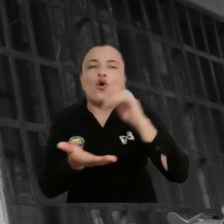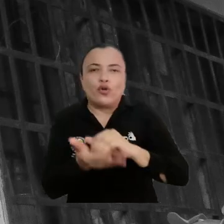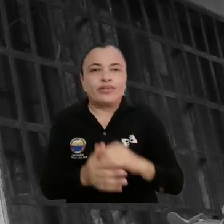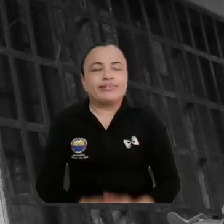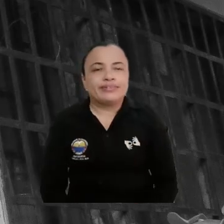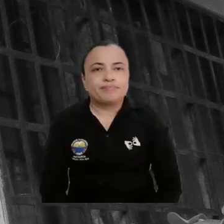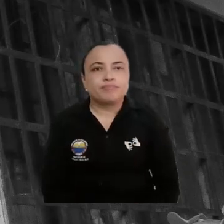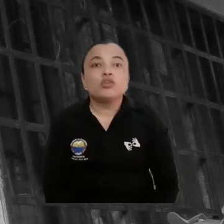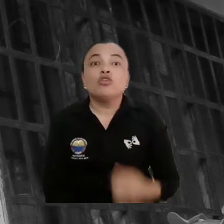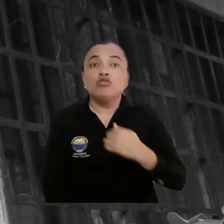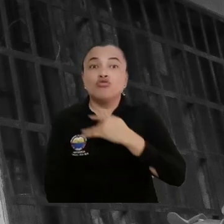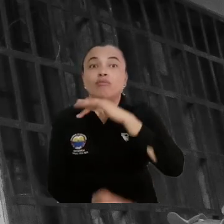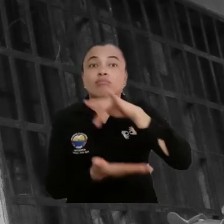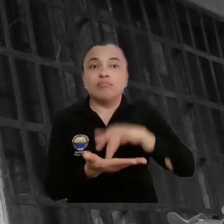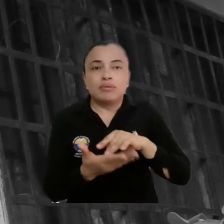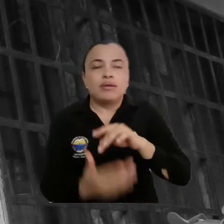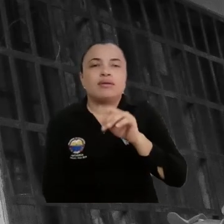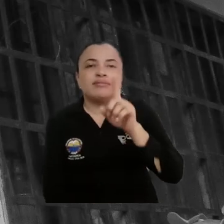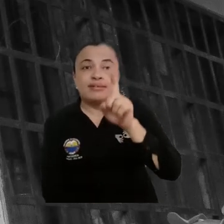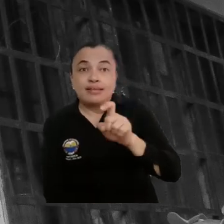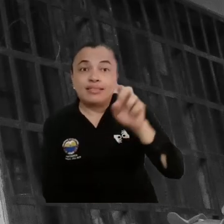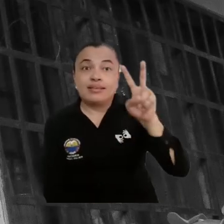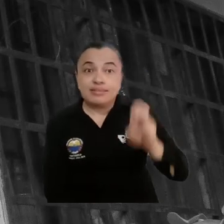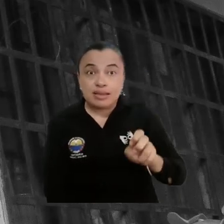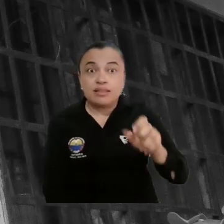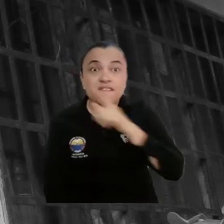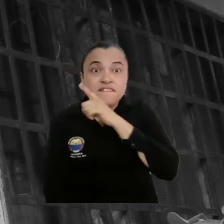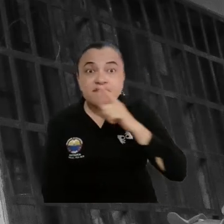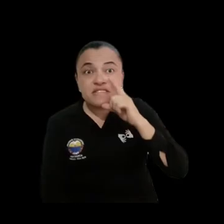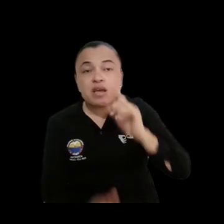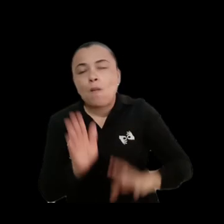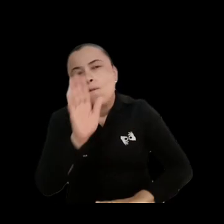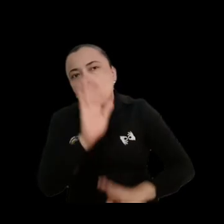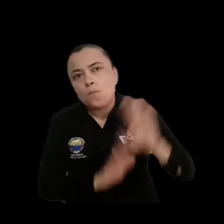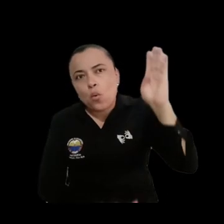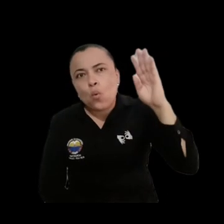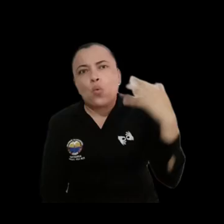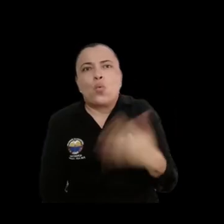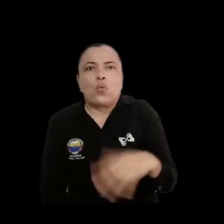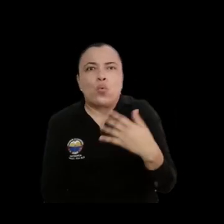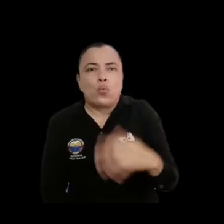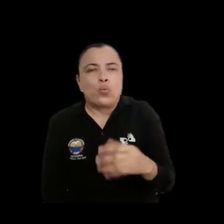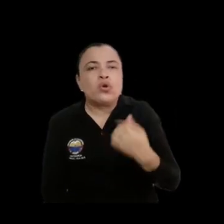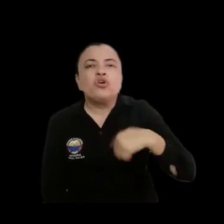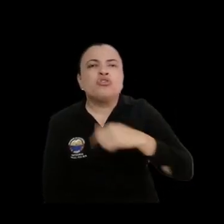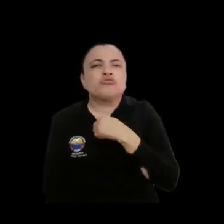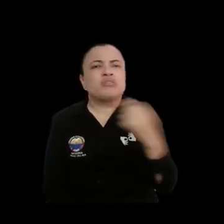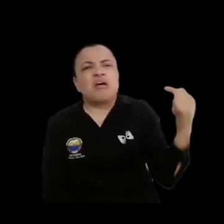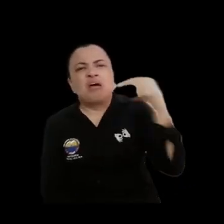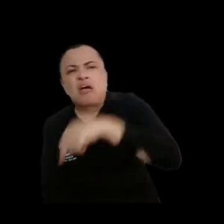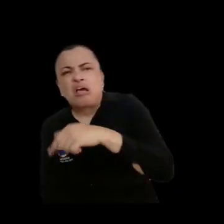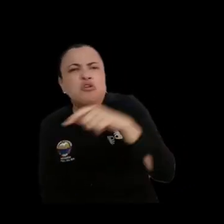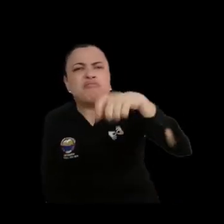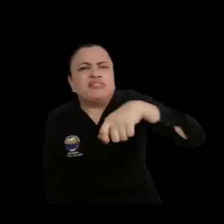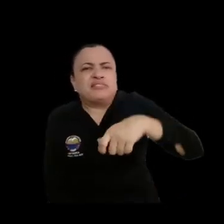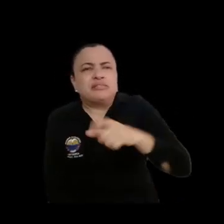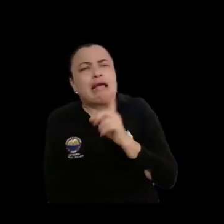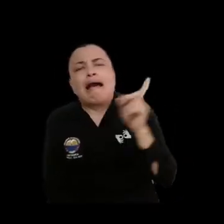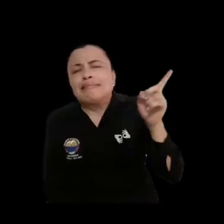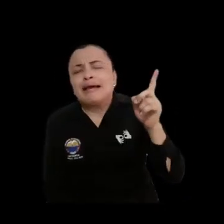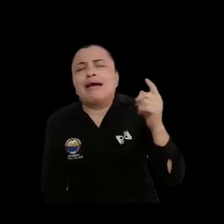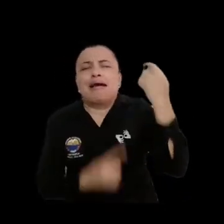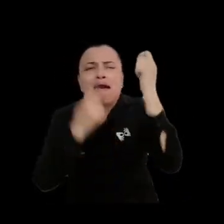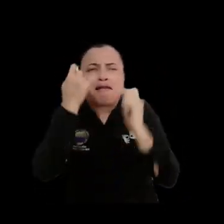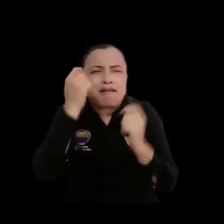77 ahí, esa era una finca próspera. Esa finca, imagínate, nosotros no teníamos nada que venir hacia aquí. Allá se celebraba carnaval, allá se